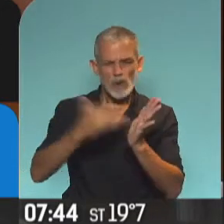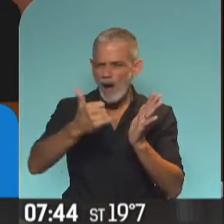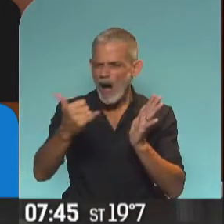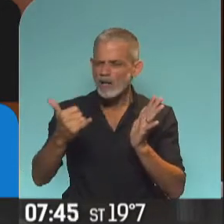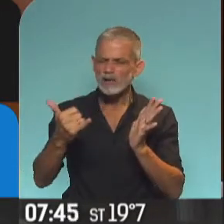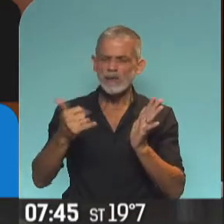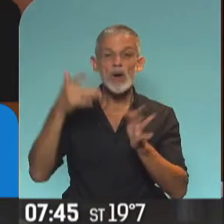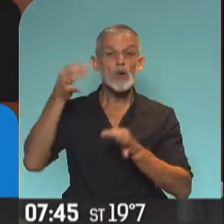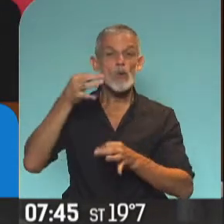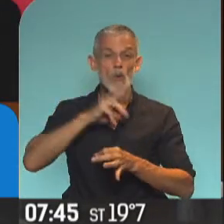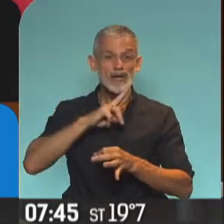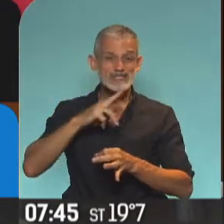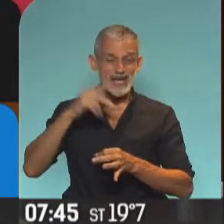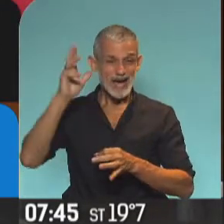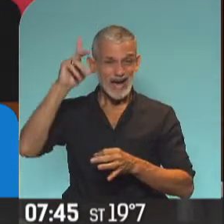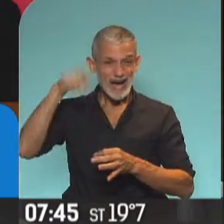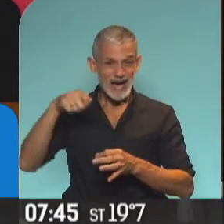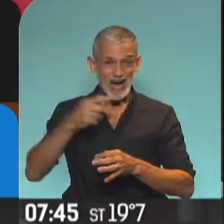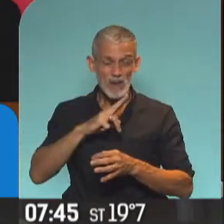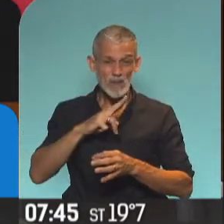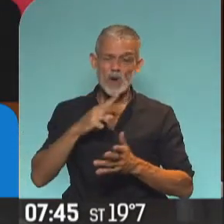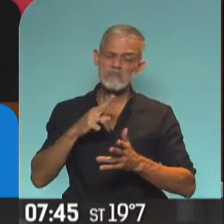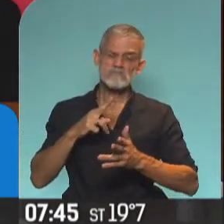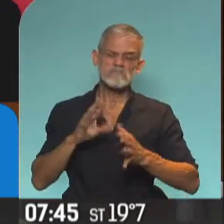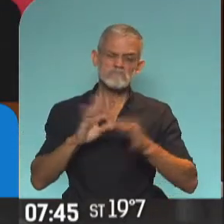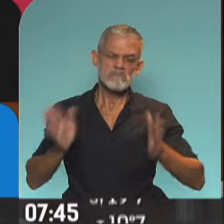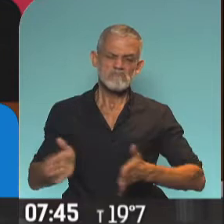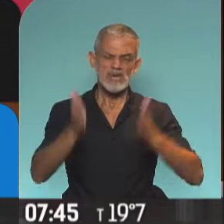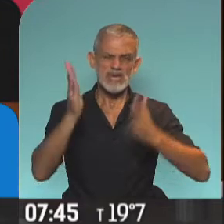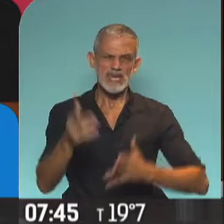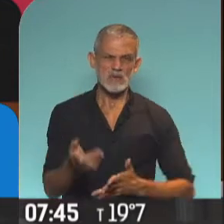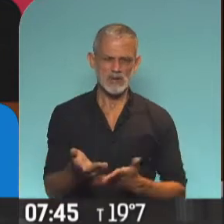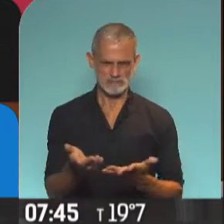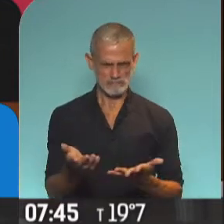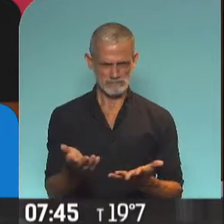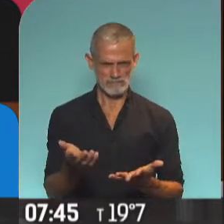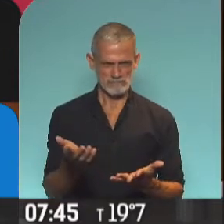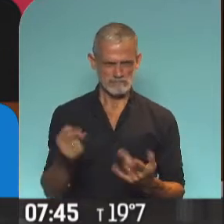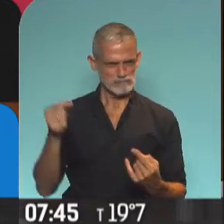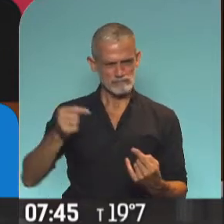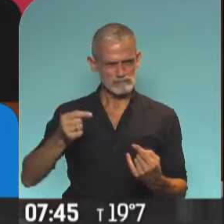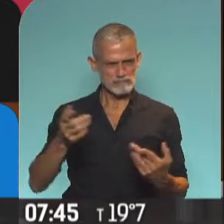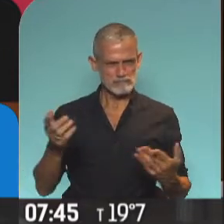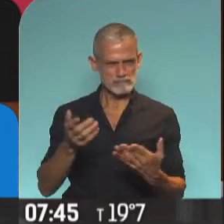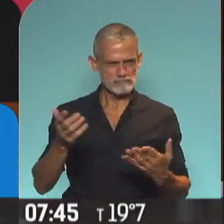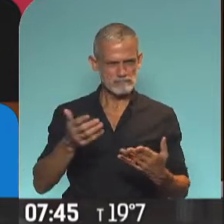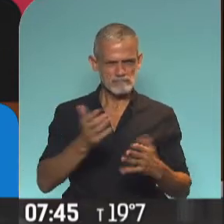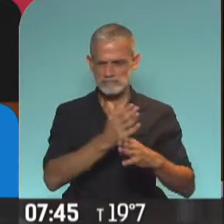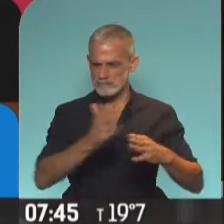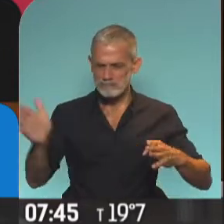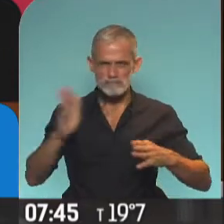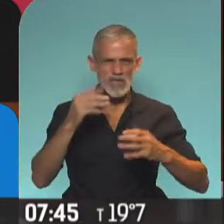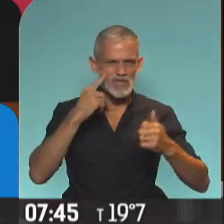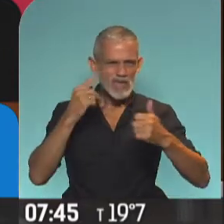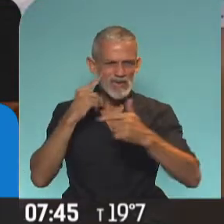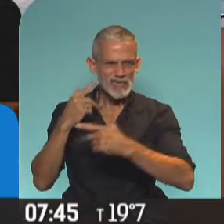haberla encontrado en el momento porque se había visado a la madre yo dejo a este sujeto libre durante varios días